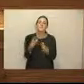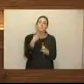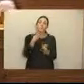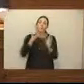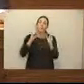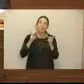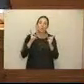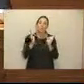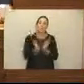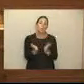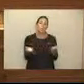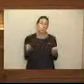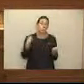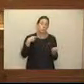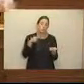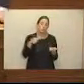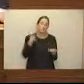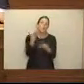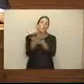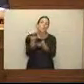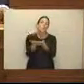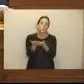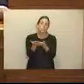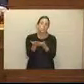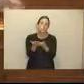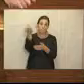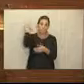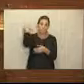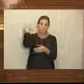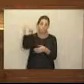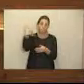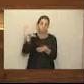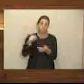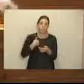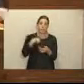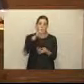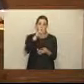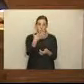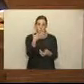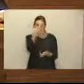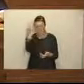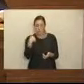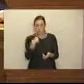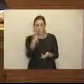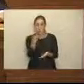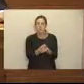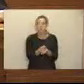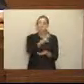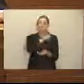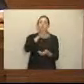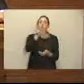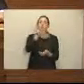Cudillero. Y yo le pedí en aquella ocasión, bueno, yo se lo recuerdo si tiene mala memoria, fue el 22 de febrero del